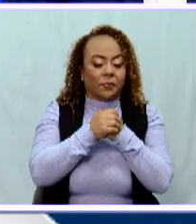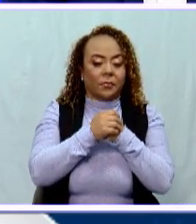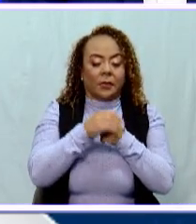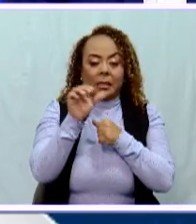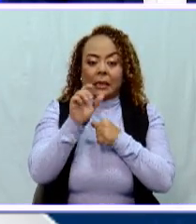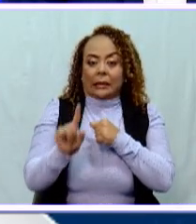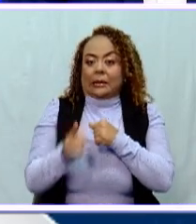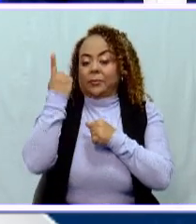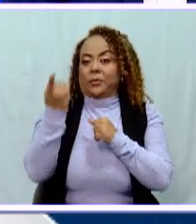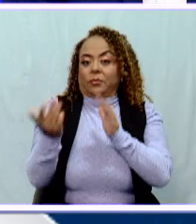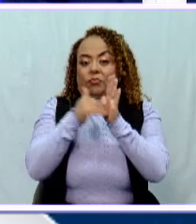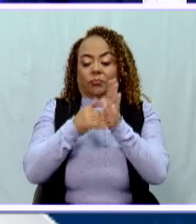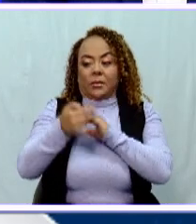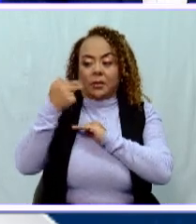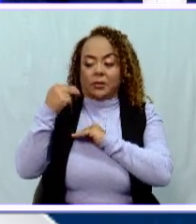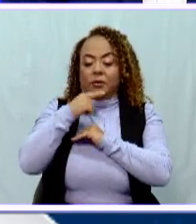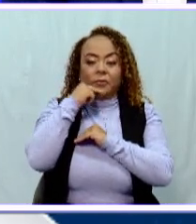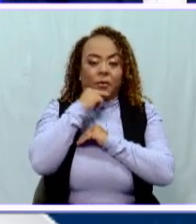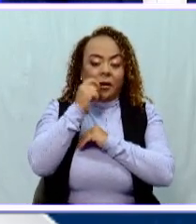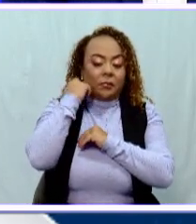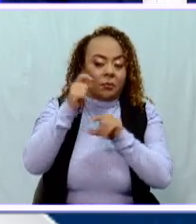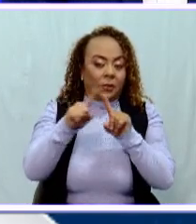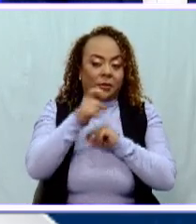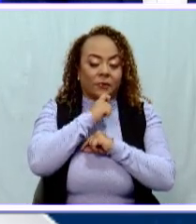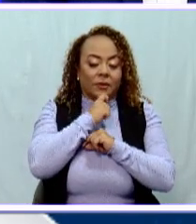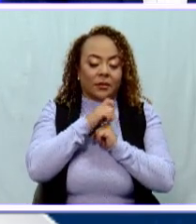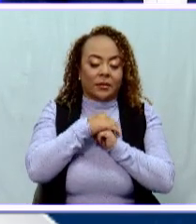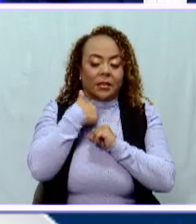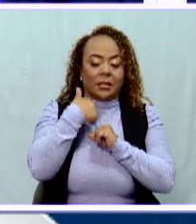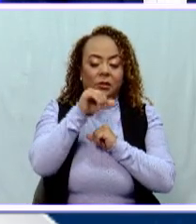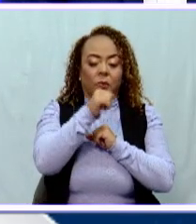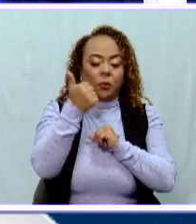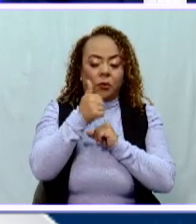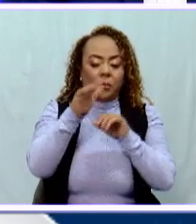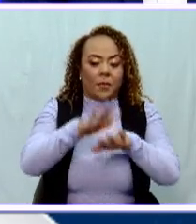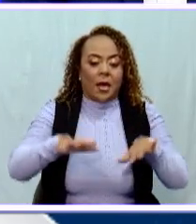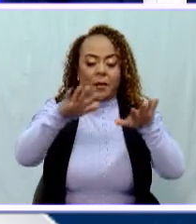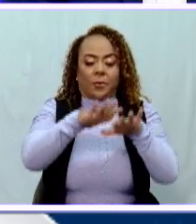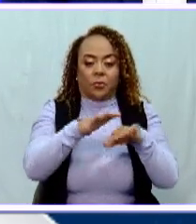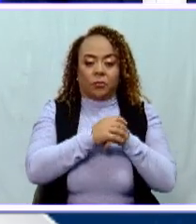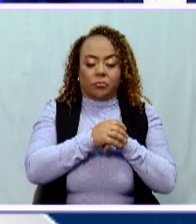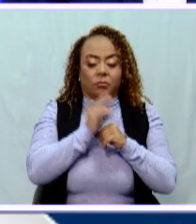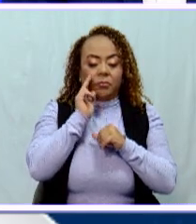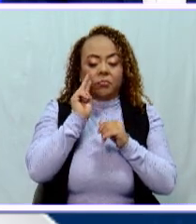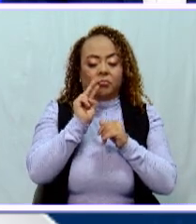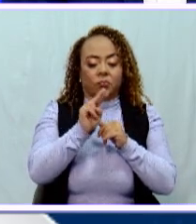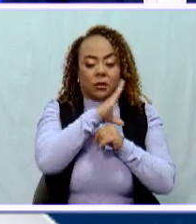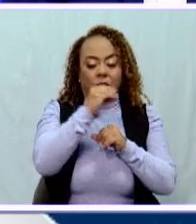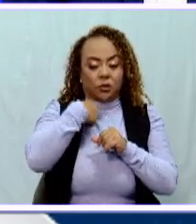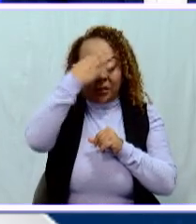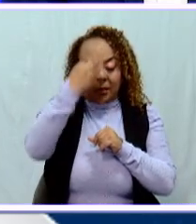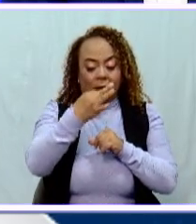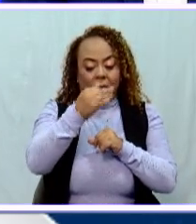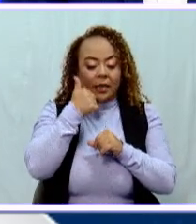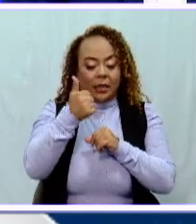excepto que se repita la historia una expulsión pero va a ser difícil ya es otro parámetro de medición pero donde creo que la liga